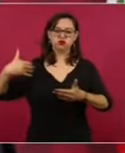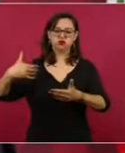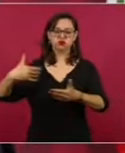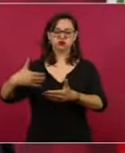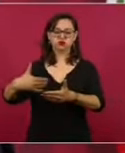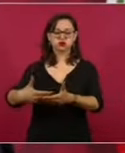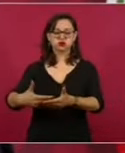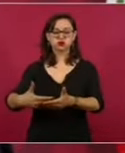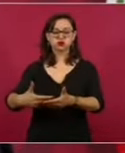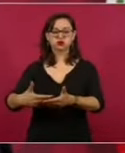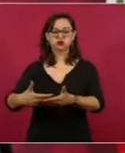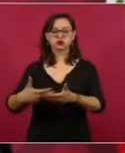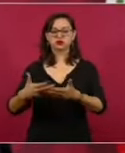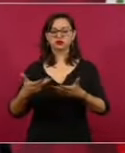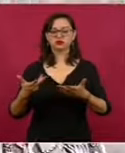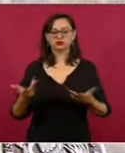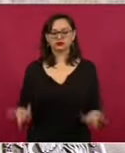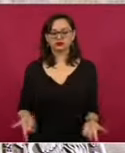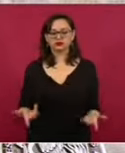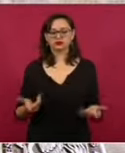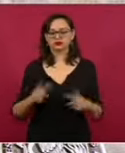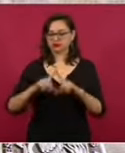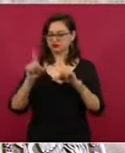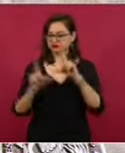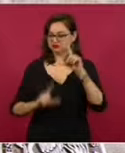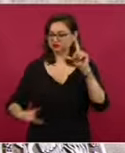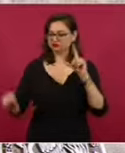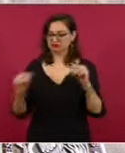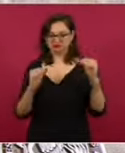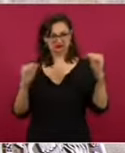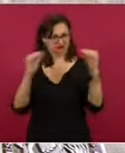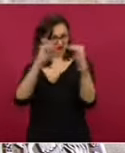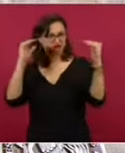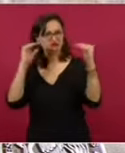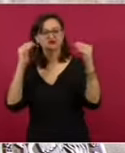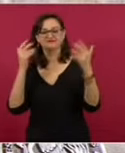no se hizo valer la soberanía de México,